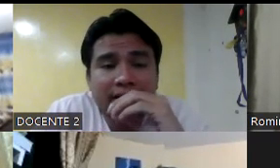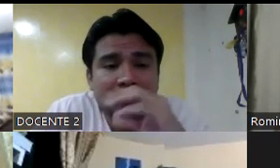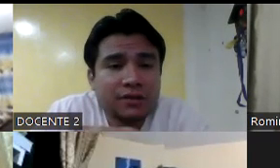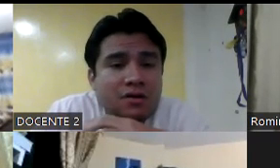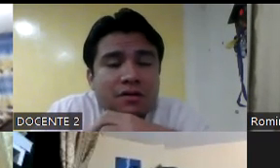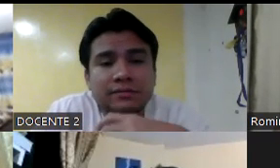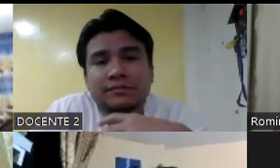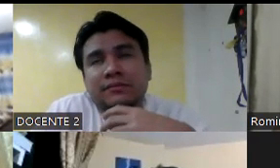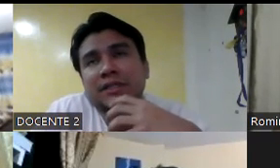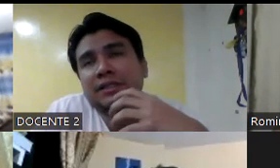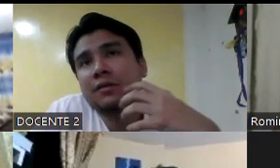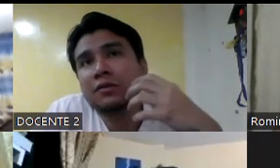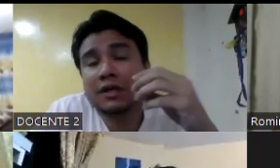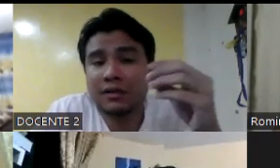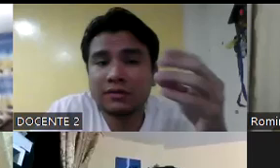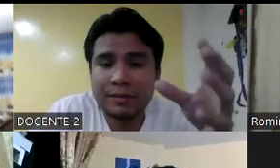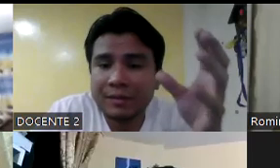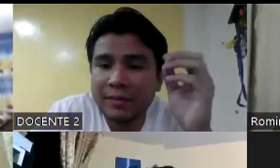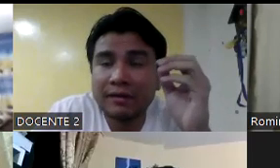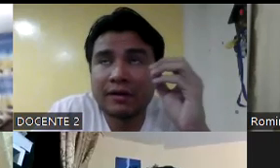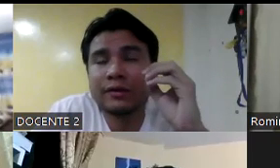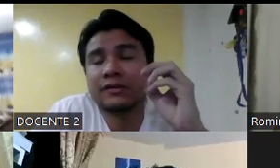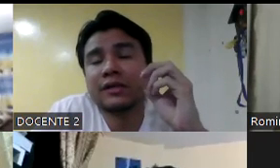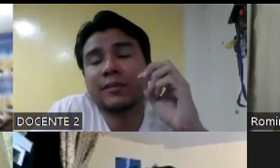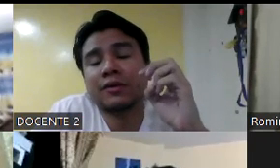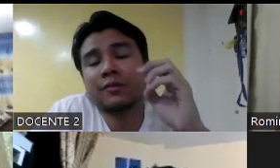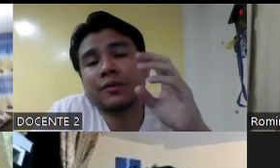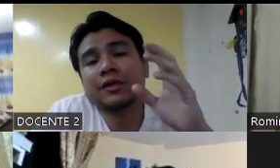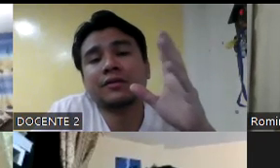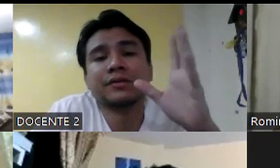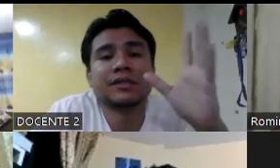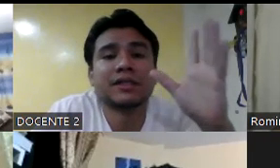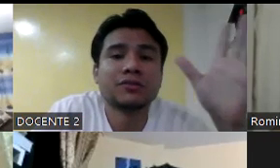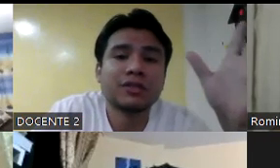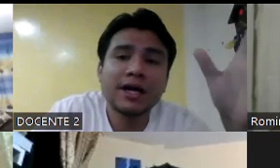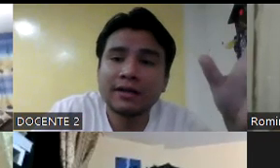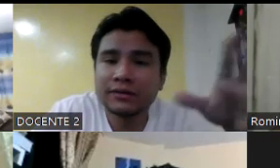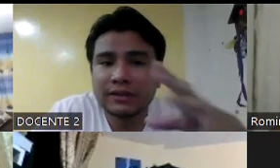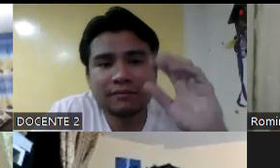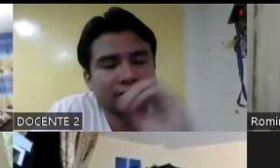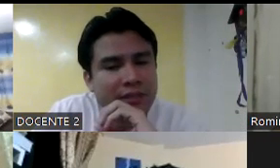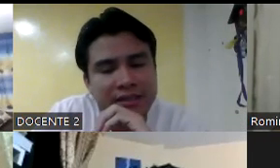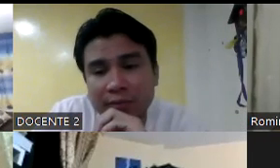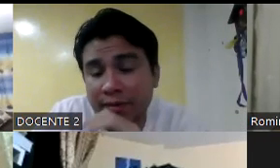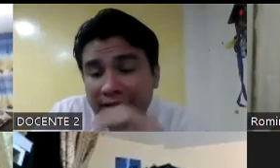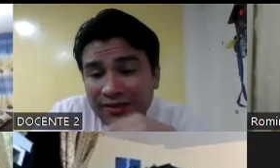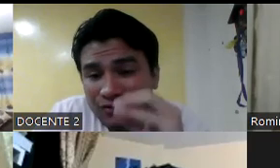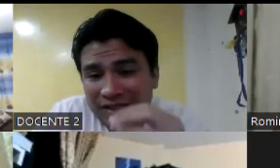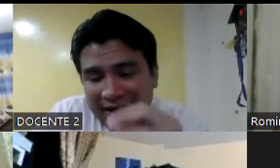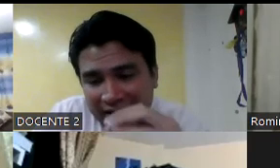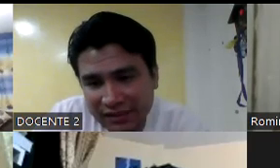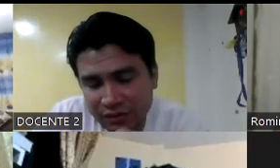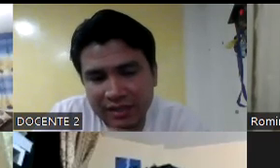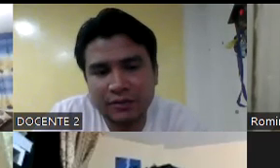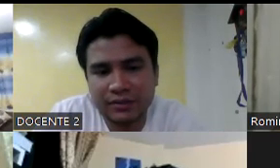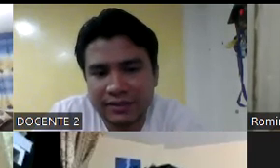de relajación, así como que, discúlpenme la palabra, como que los deja medio bobitos y están soñando y se vuelven adictos